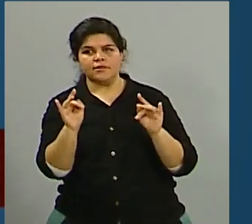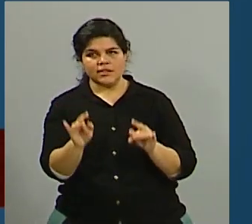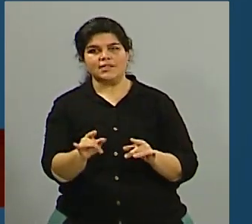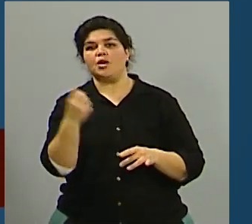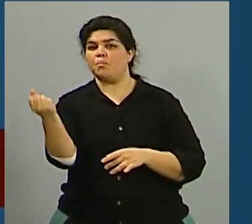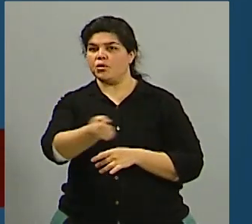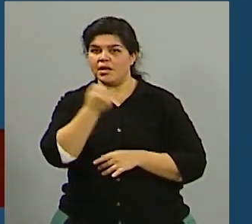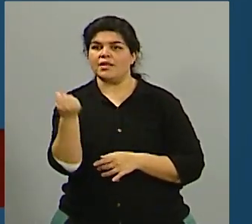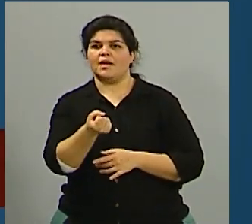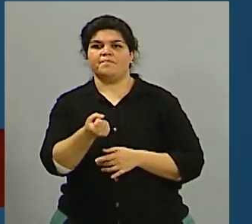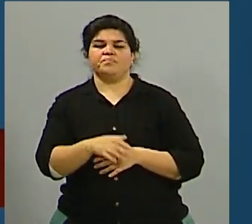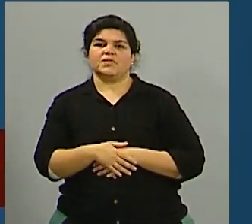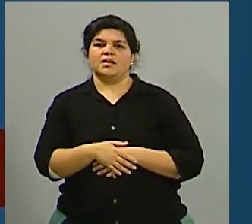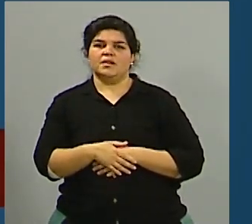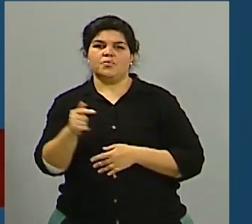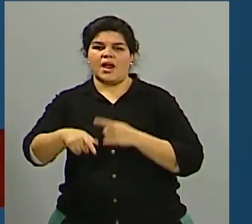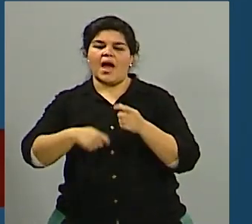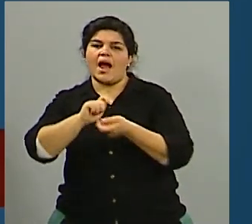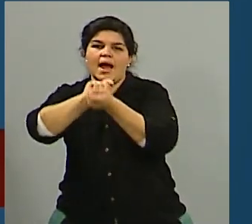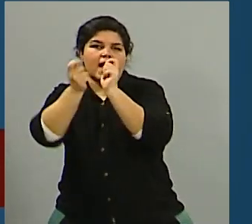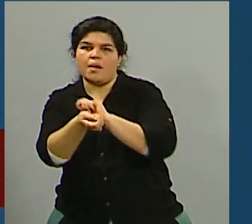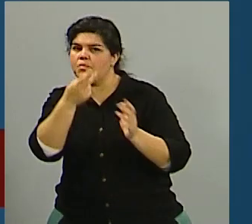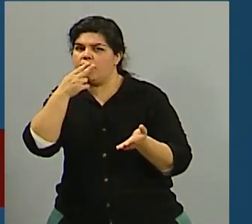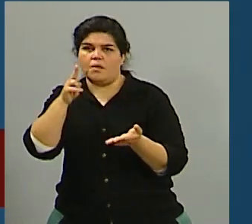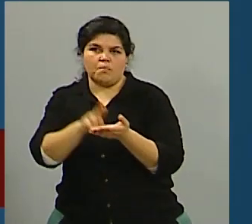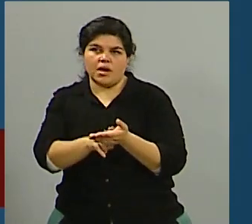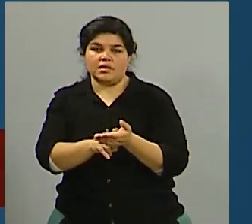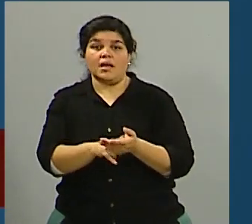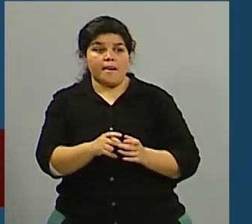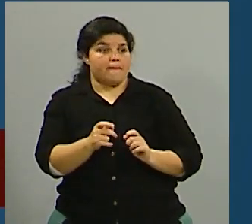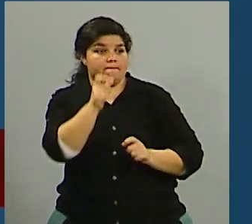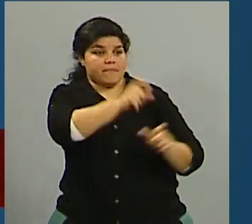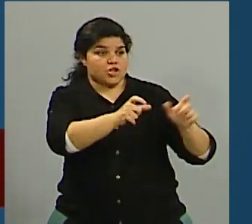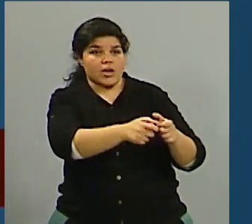Una reforma tributaria más progresiva, donde más pague aquel que más tiene.